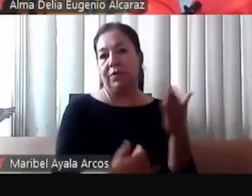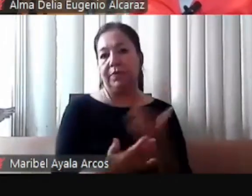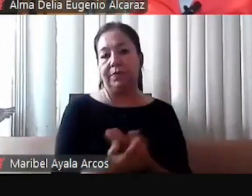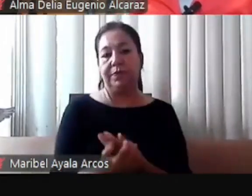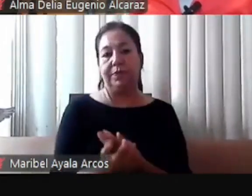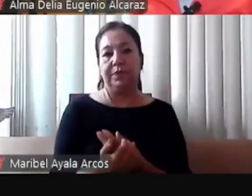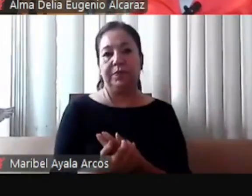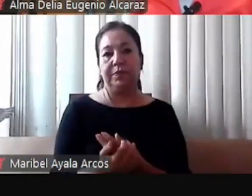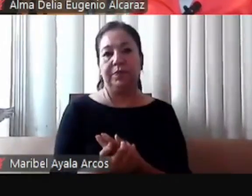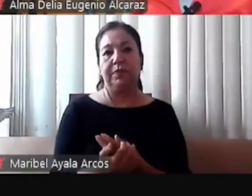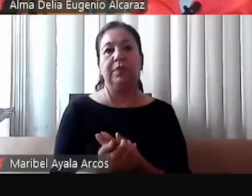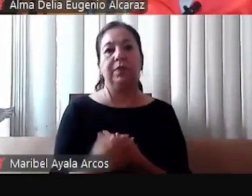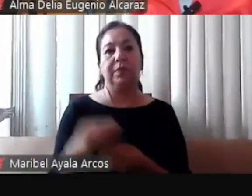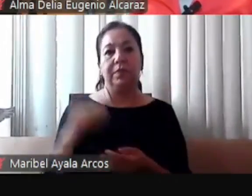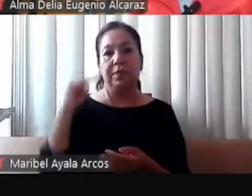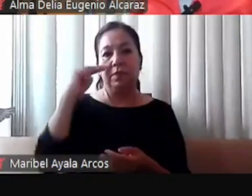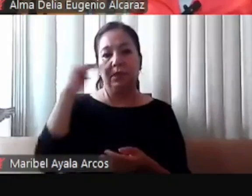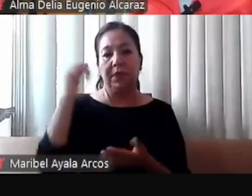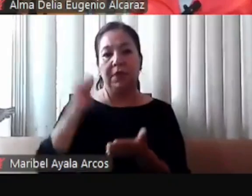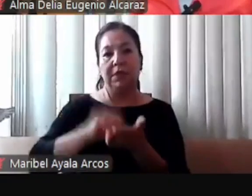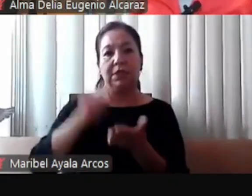Gracias, magistrada, magistrada Belén Rodríguez Chinol.